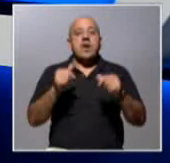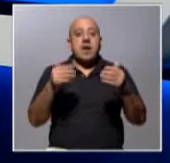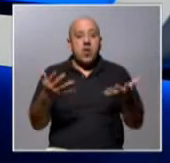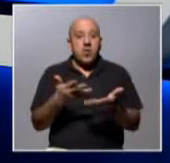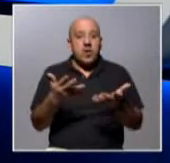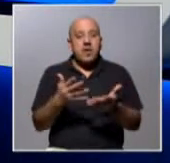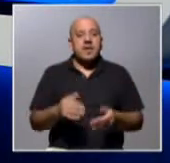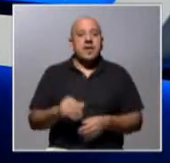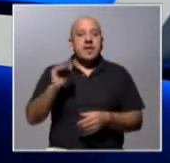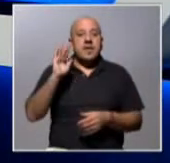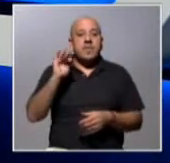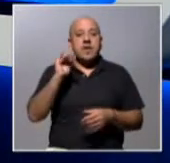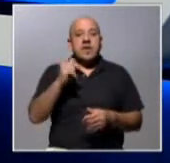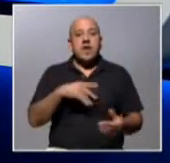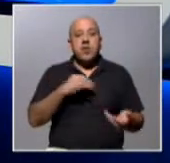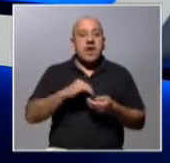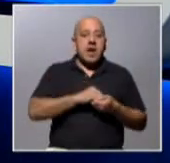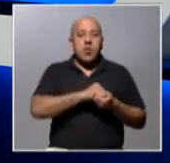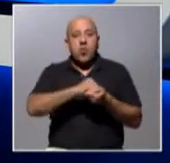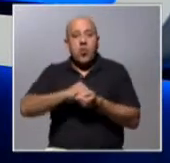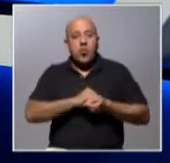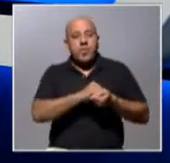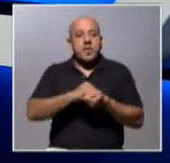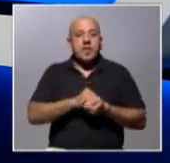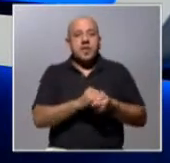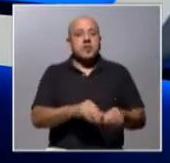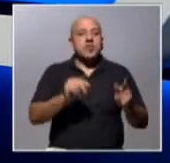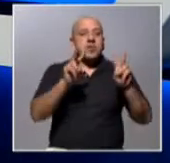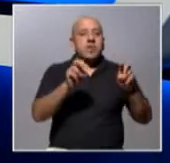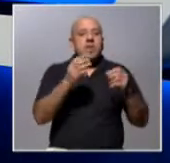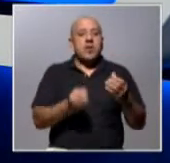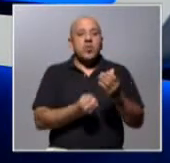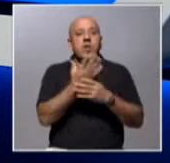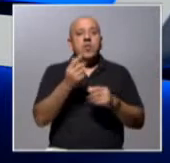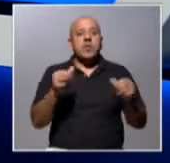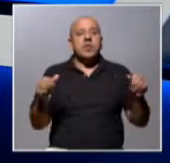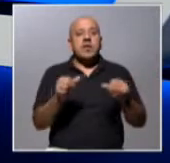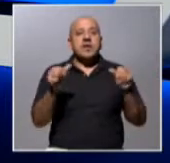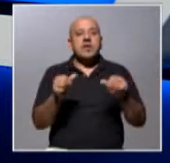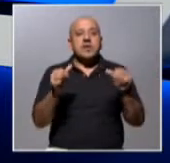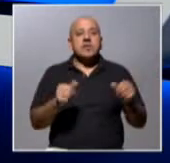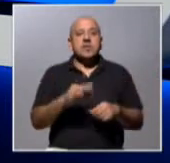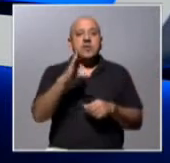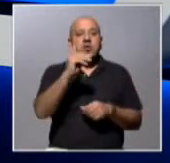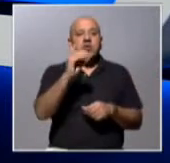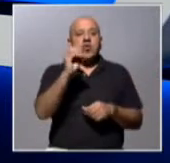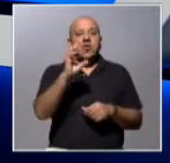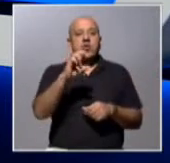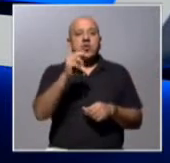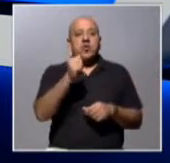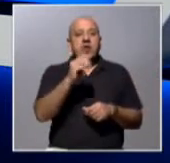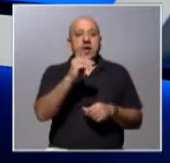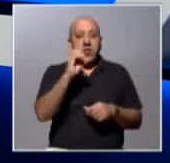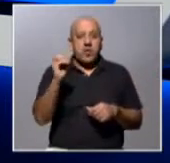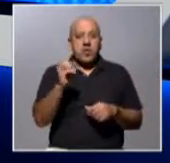despedir con la cumbia para quedarse en casa, que es un tema nuevo que compuso por estos días Gerardo Dorado, más conocido